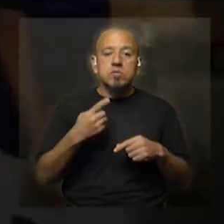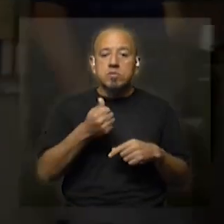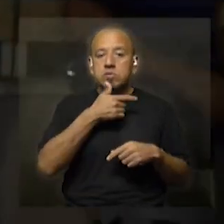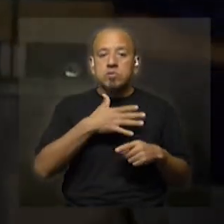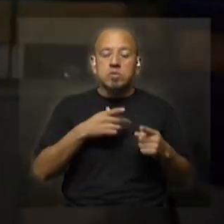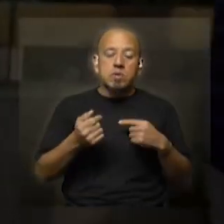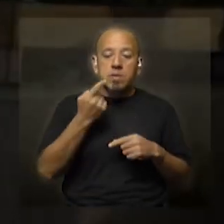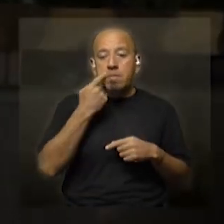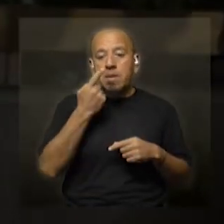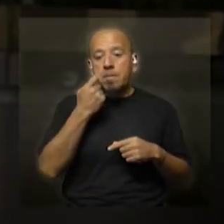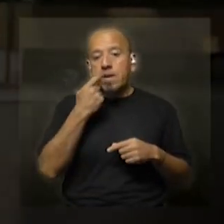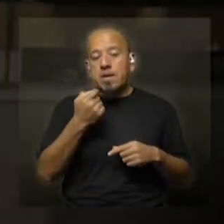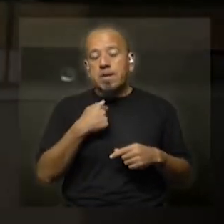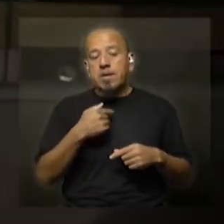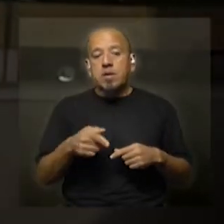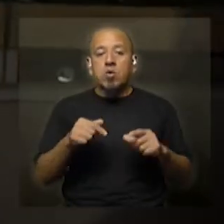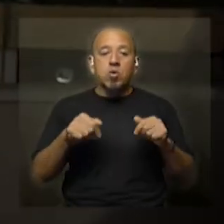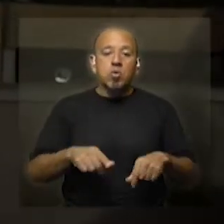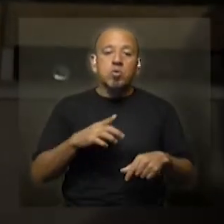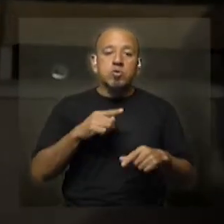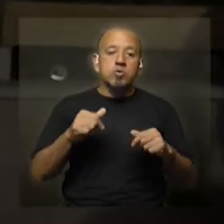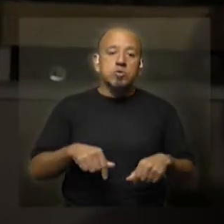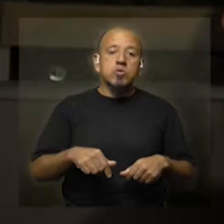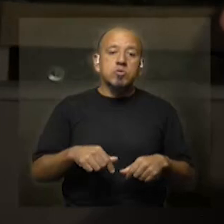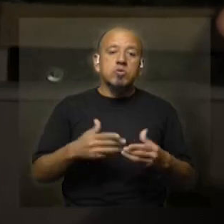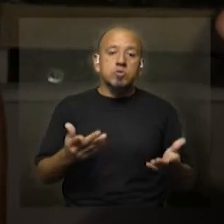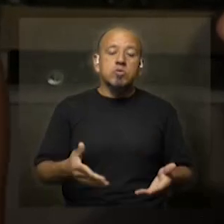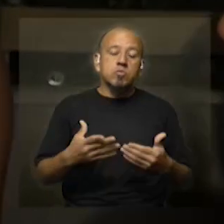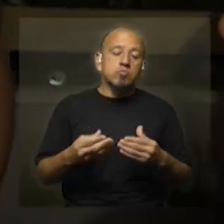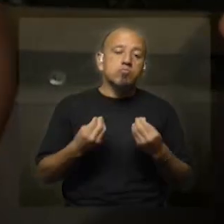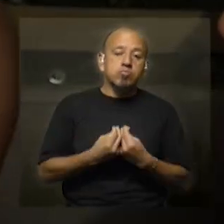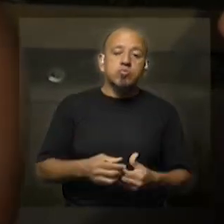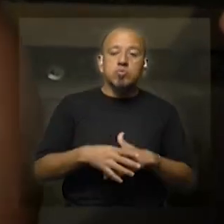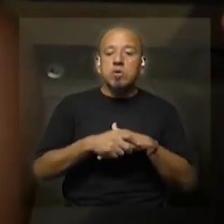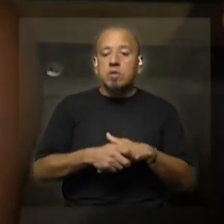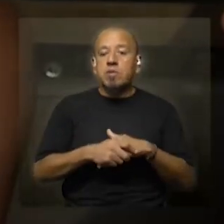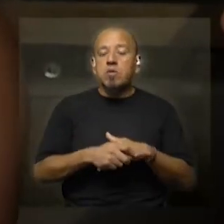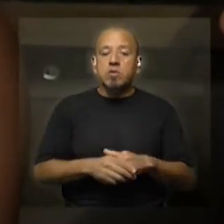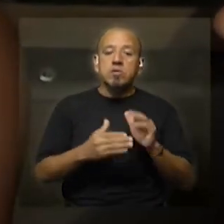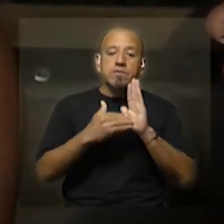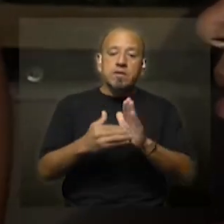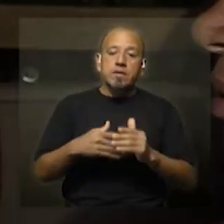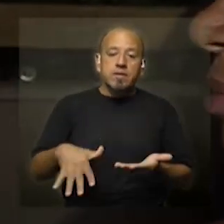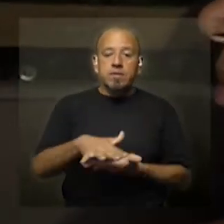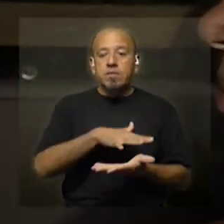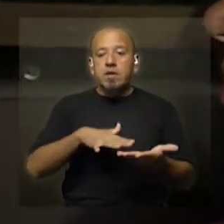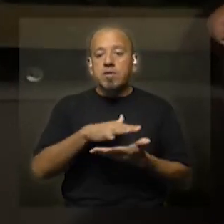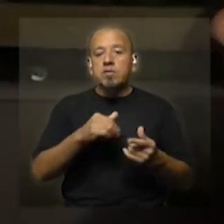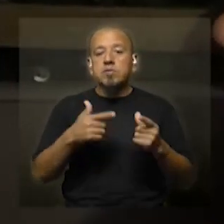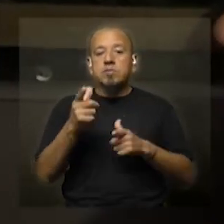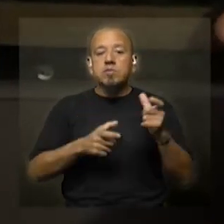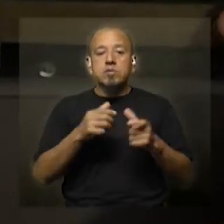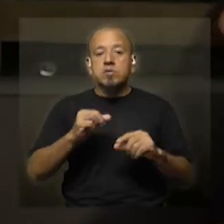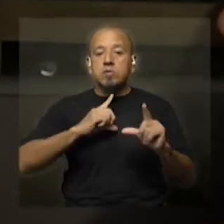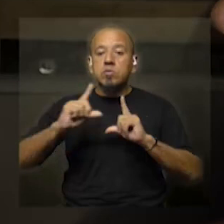papá, por ejemplo, que bueno, hoy por hoy está con nosotros, también perdió muchos amigos, así como muchos referentes y gente del barrio, vecinos y todo, que se